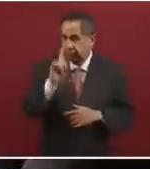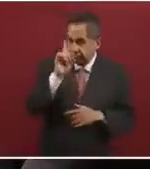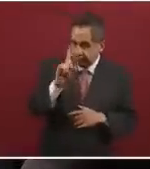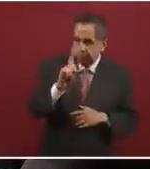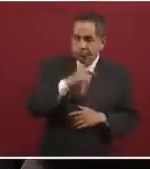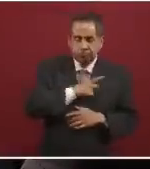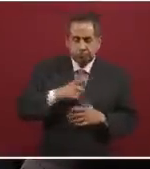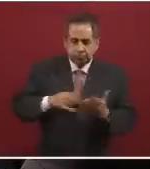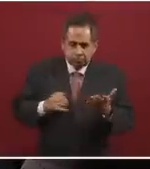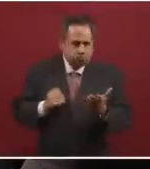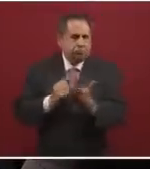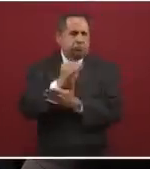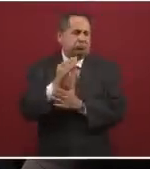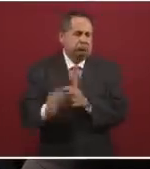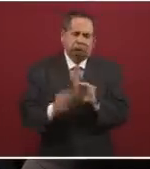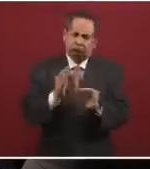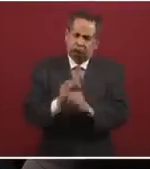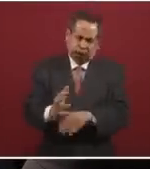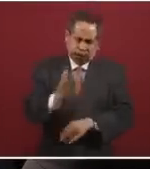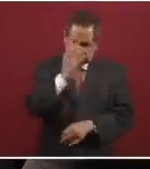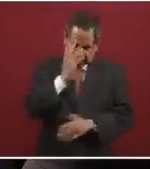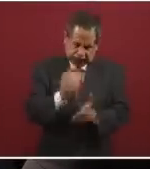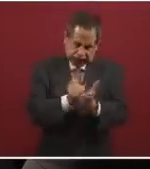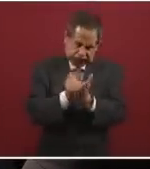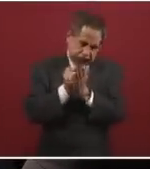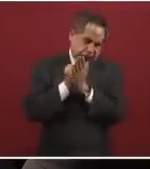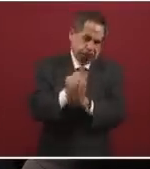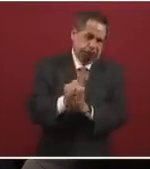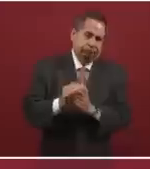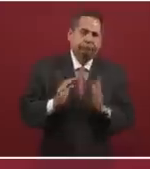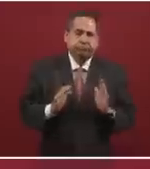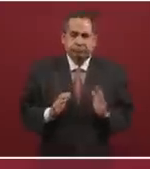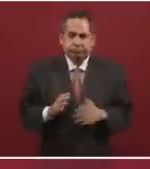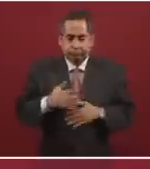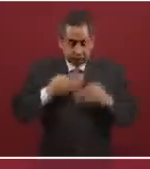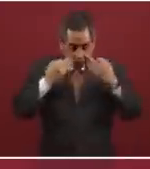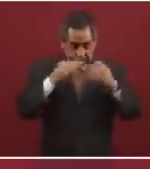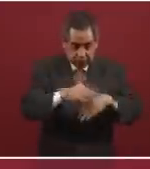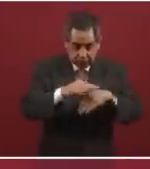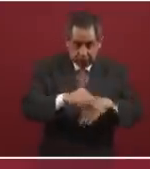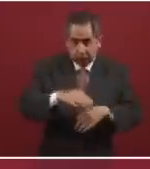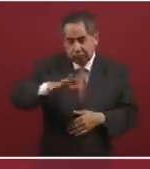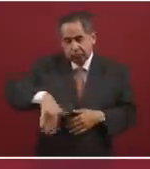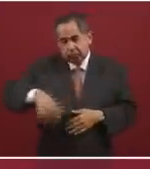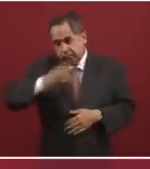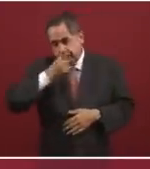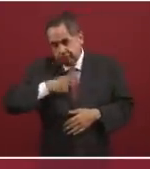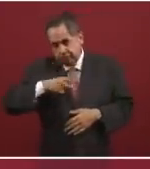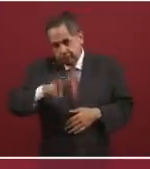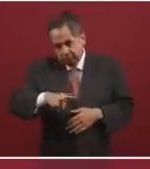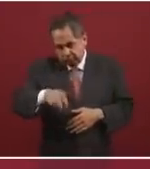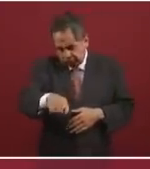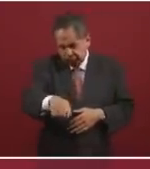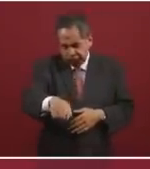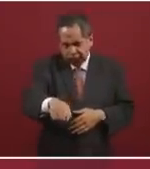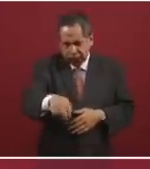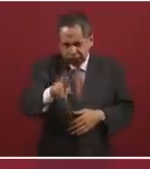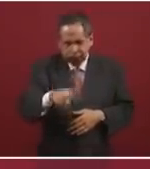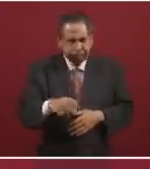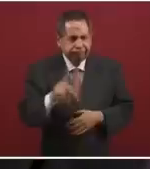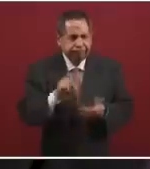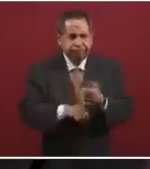tomar una decisión. Me consta de que lo que estás diciendo en esto de